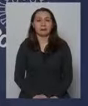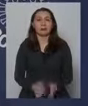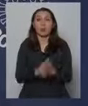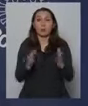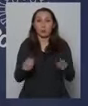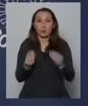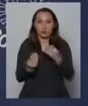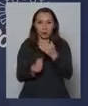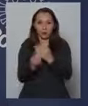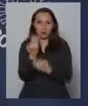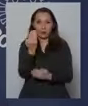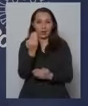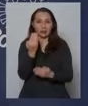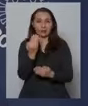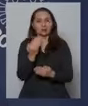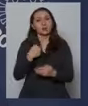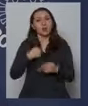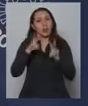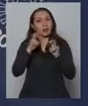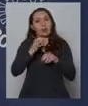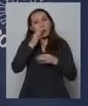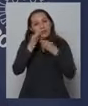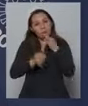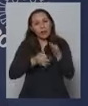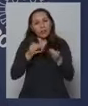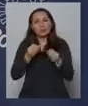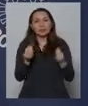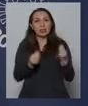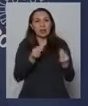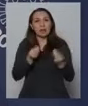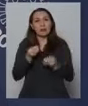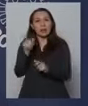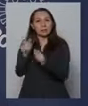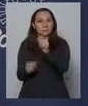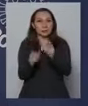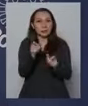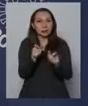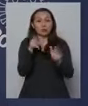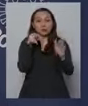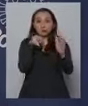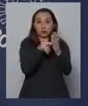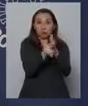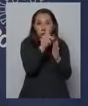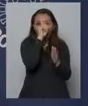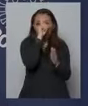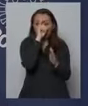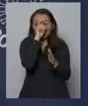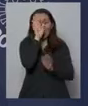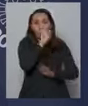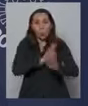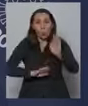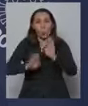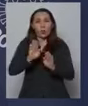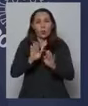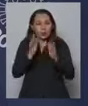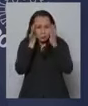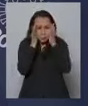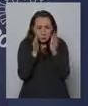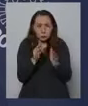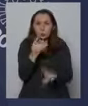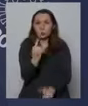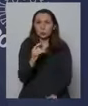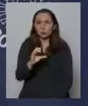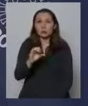Muy buenos días. Me voy a referir en cuanto a los pacientes que se encuentran hospitalizados en cuidados intensivos. Me voy a